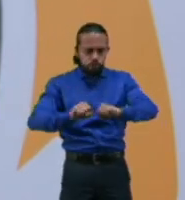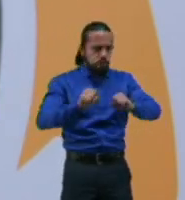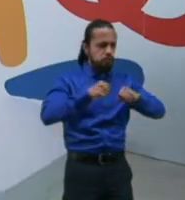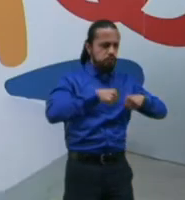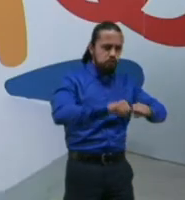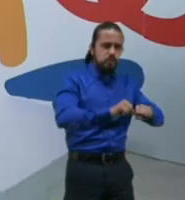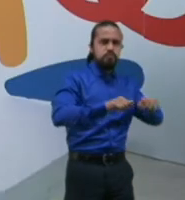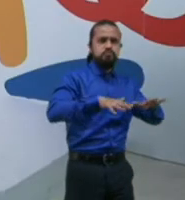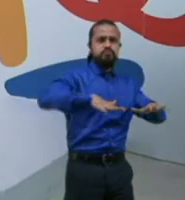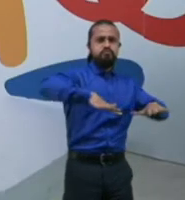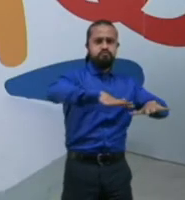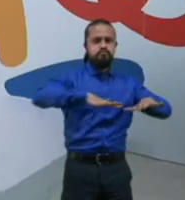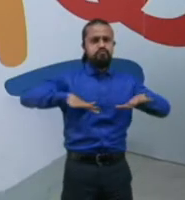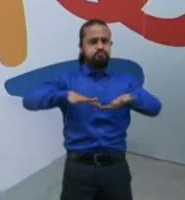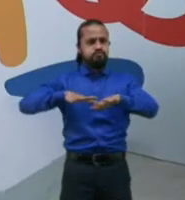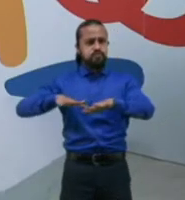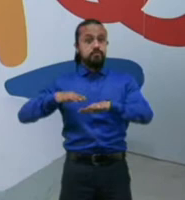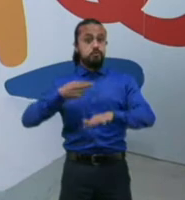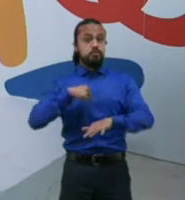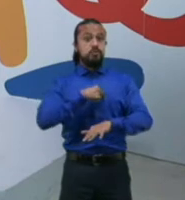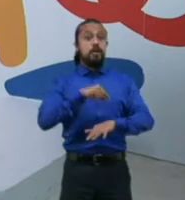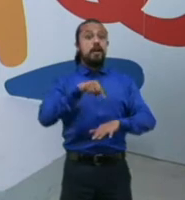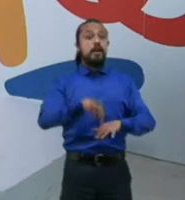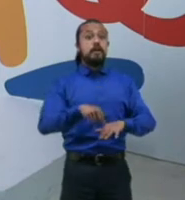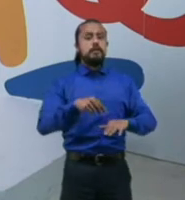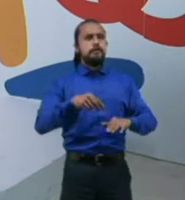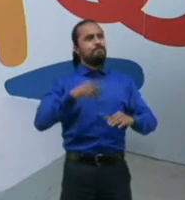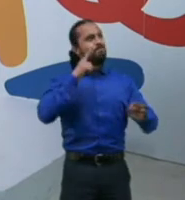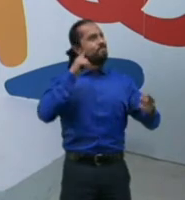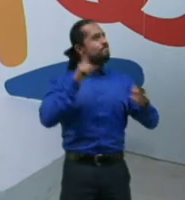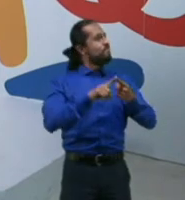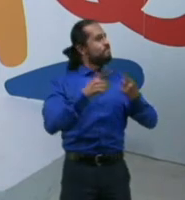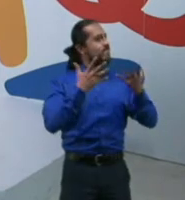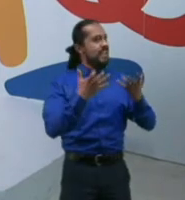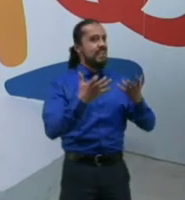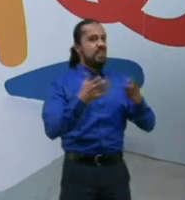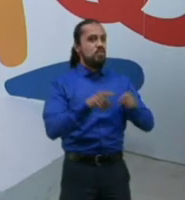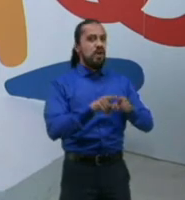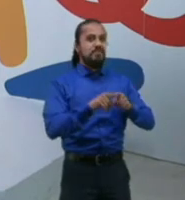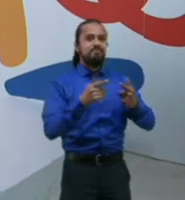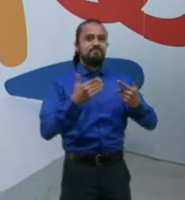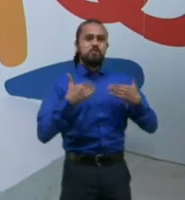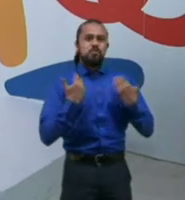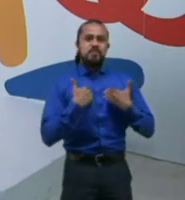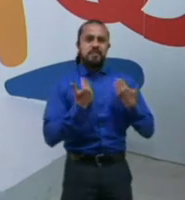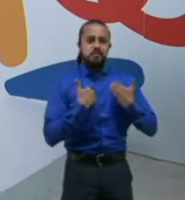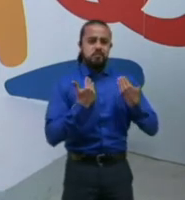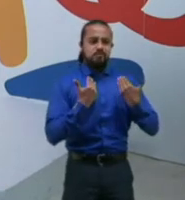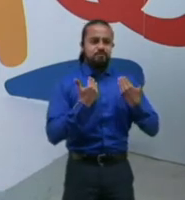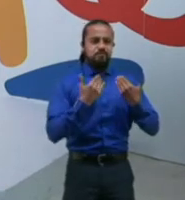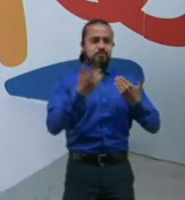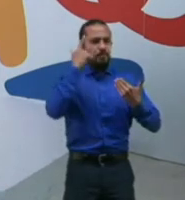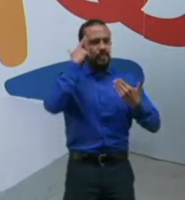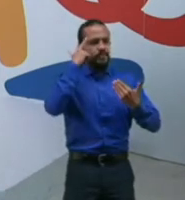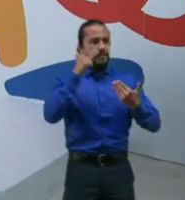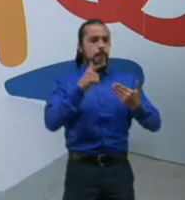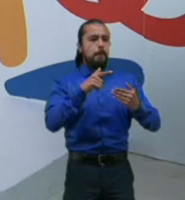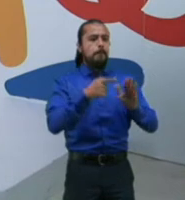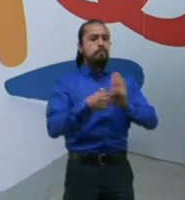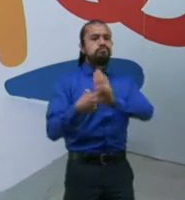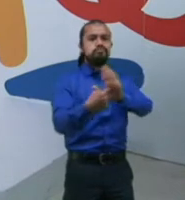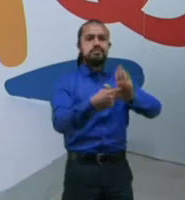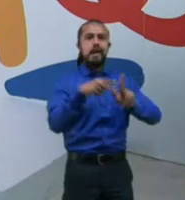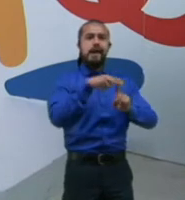nosotros desde este ministerio estamos conectando con sentido estamos llevando herramientas tecnológicas a todas las familias